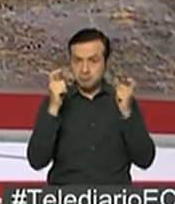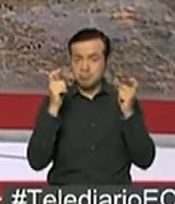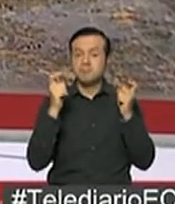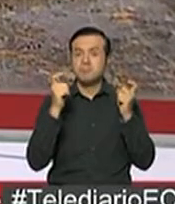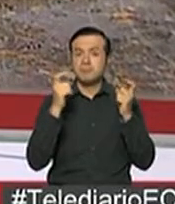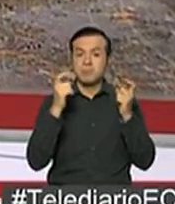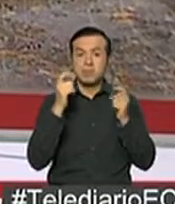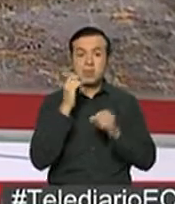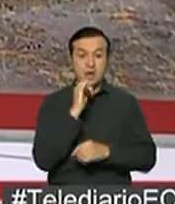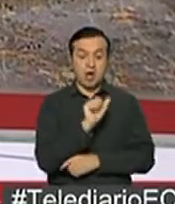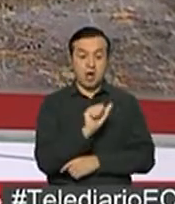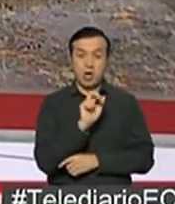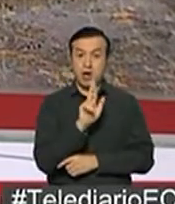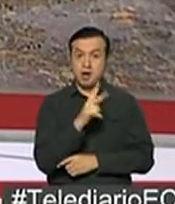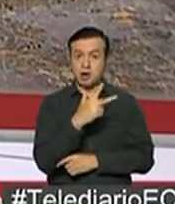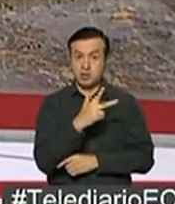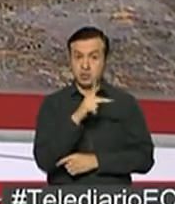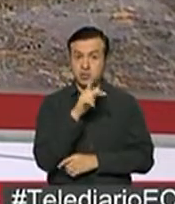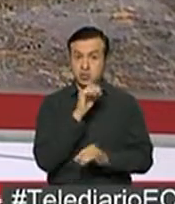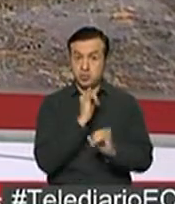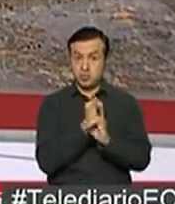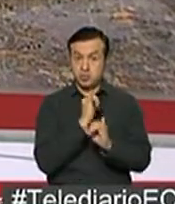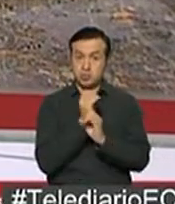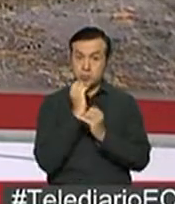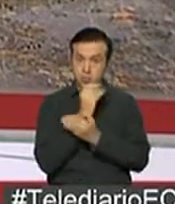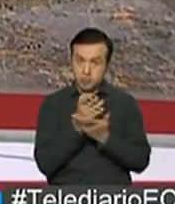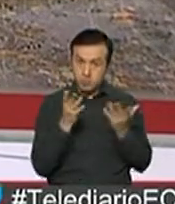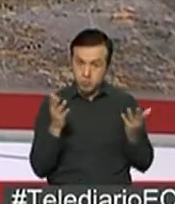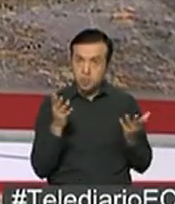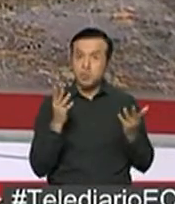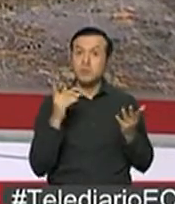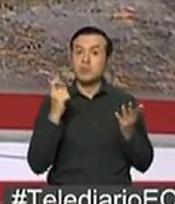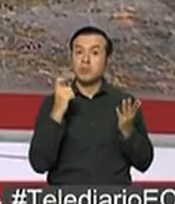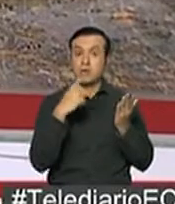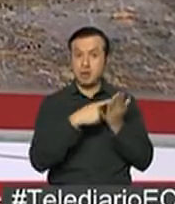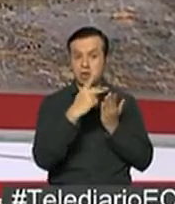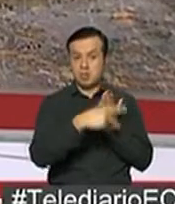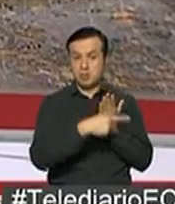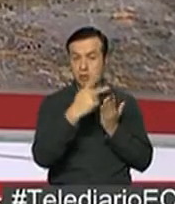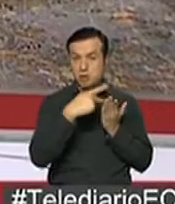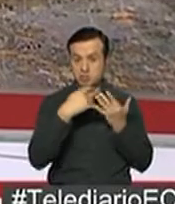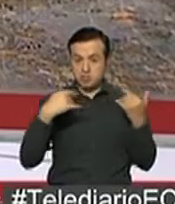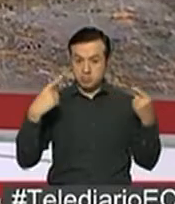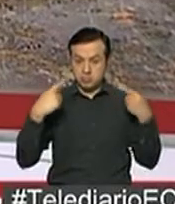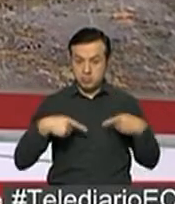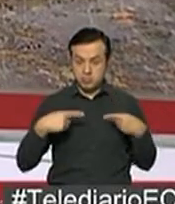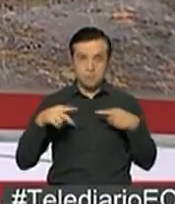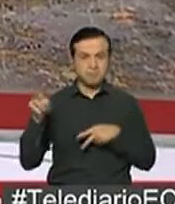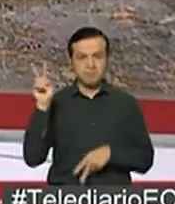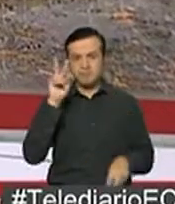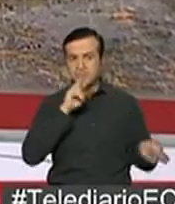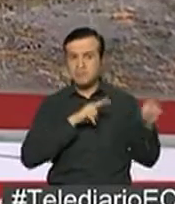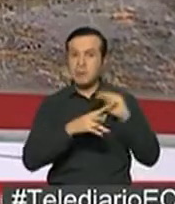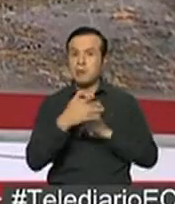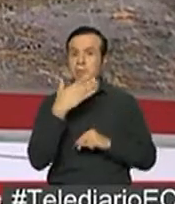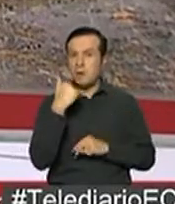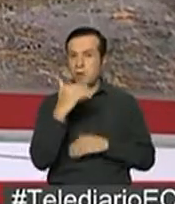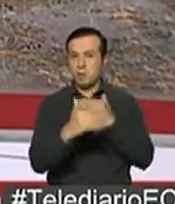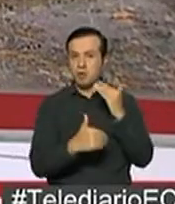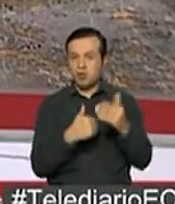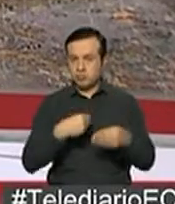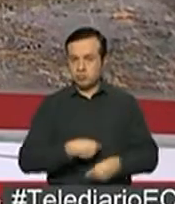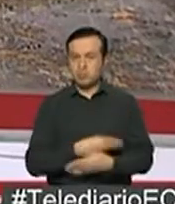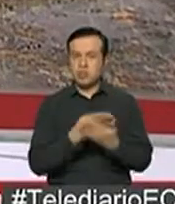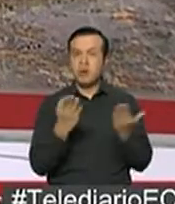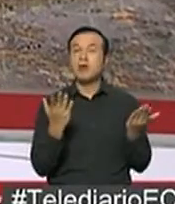agencia de regulación y control de hidrocarburos impulsan el uso de un aplicativo móvil en las fronteras del país para mejorar el proceso de distribución